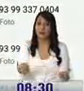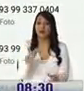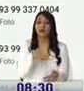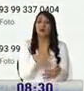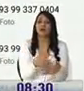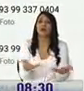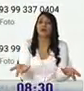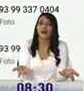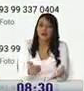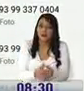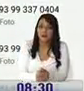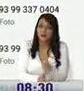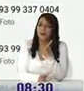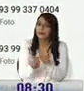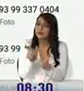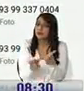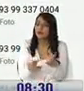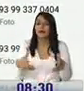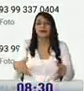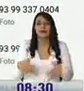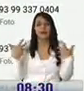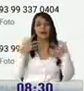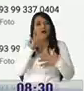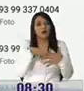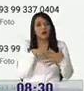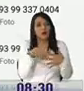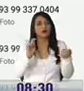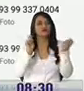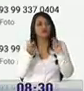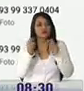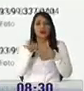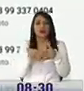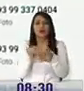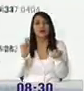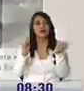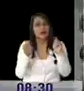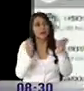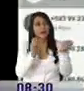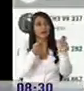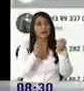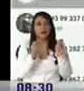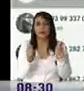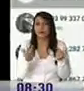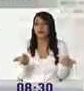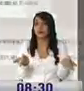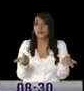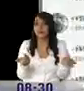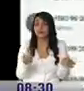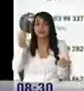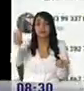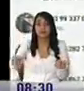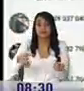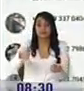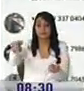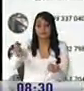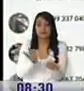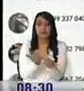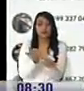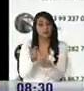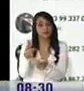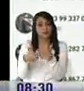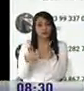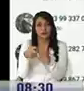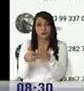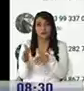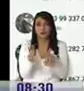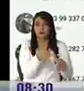son porque también la población se queja se queja de que los horarios que eran ya no son y ya cambiaron entonces claro ahí generan un problema Eh